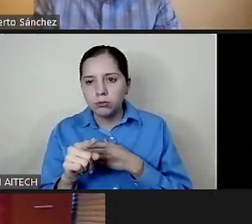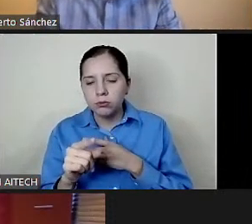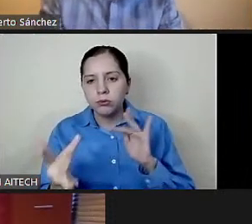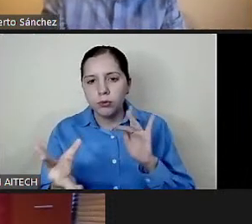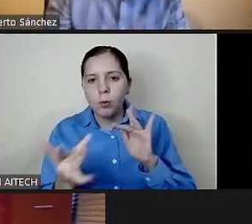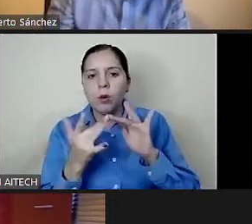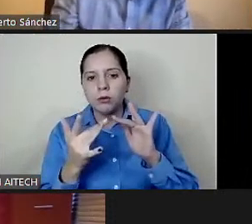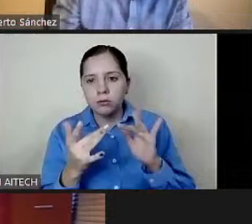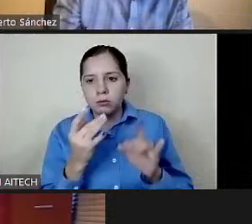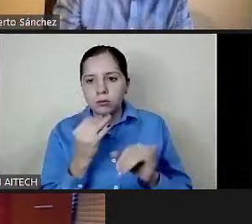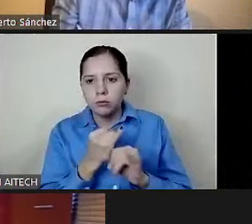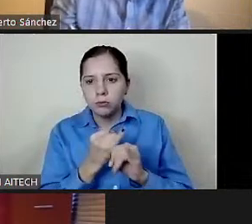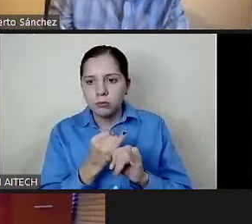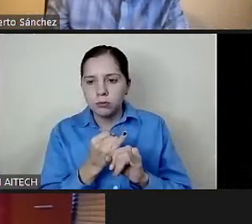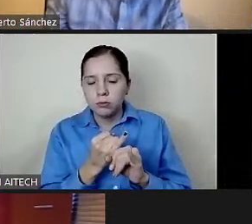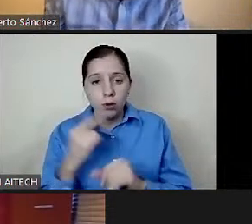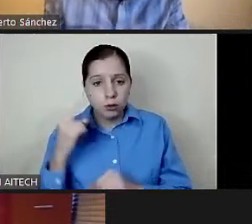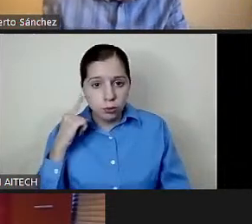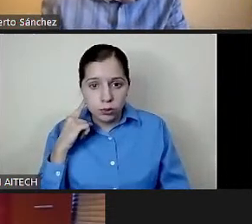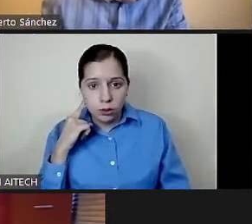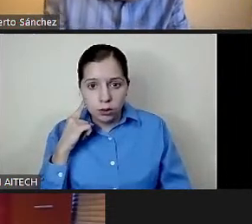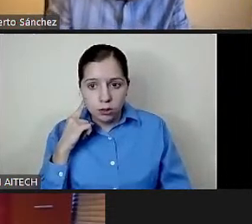consejero.